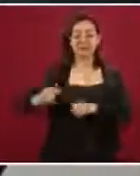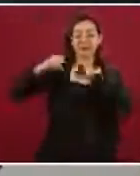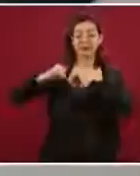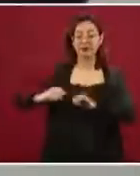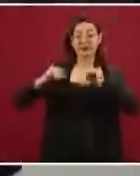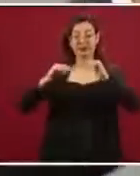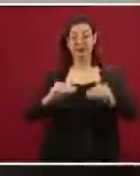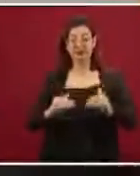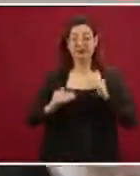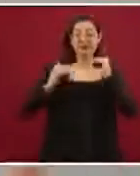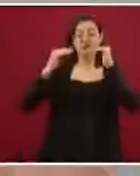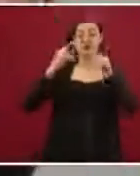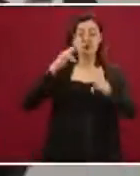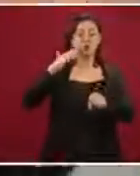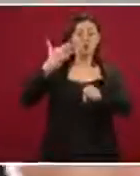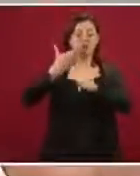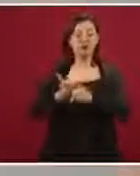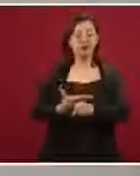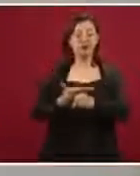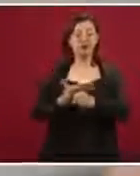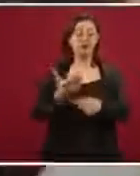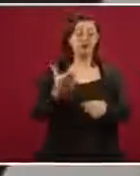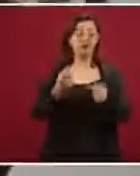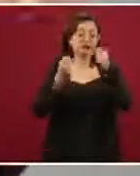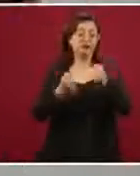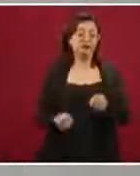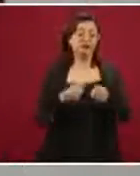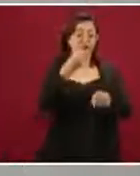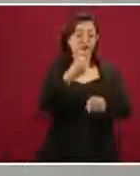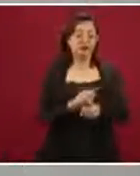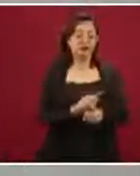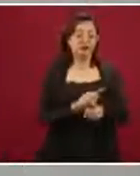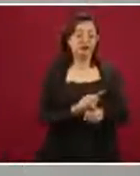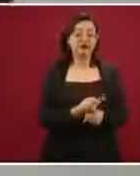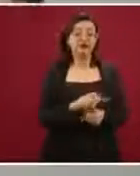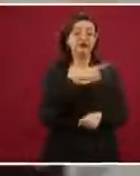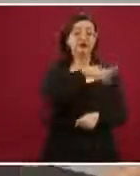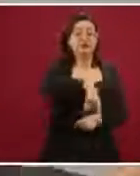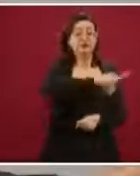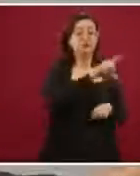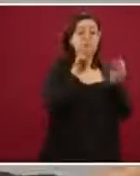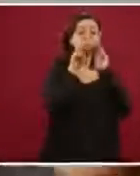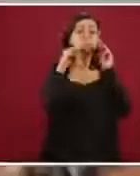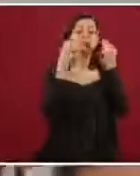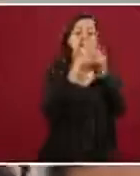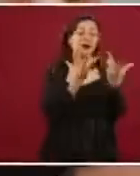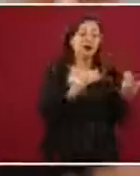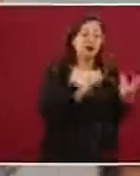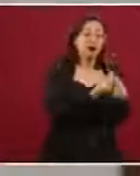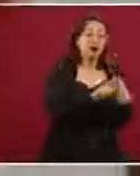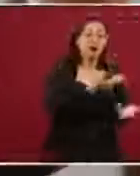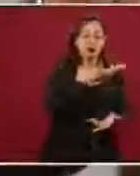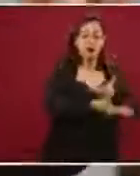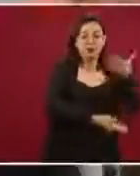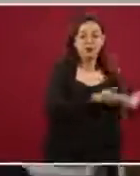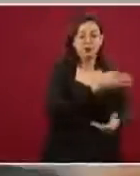nivel, encargados de la seguridad pública, estaban al servicio de los delincuentes. Nada que